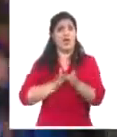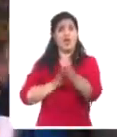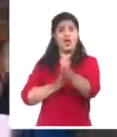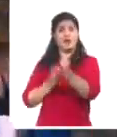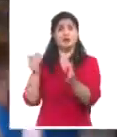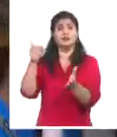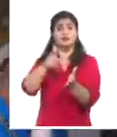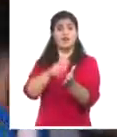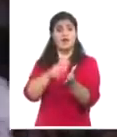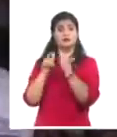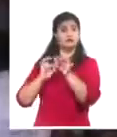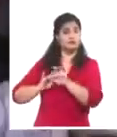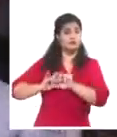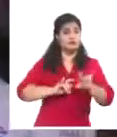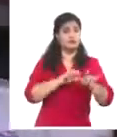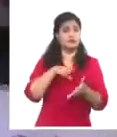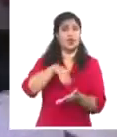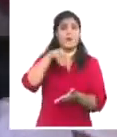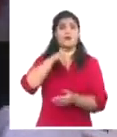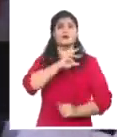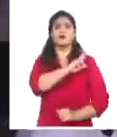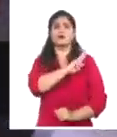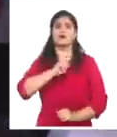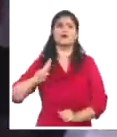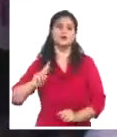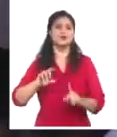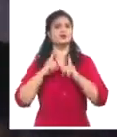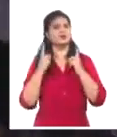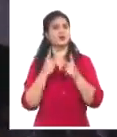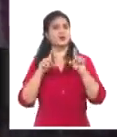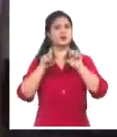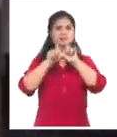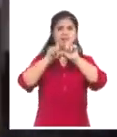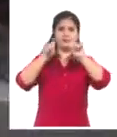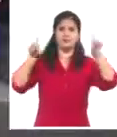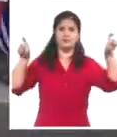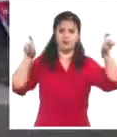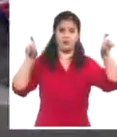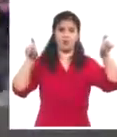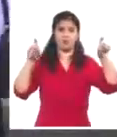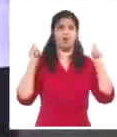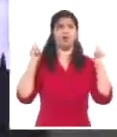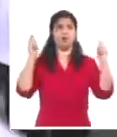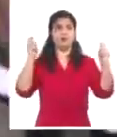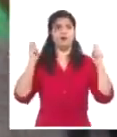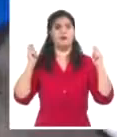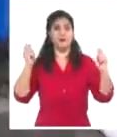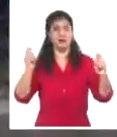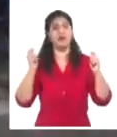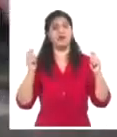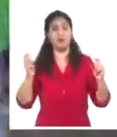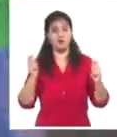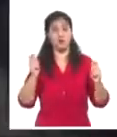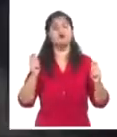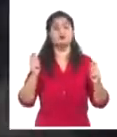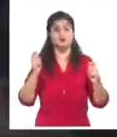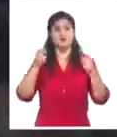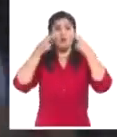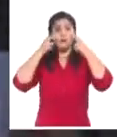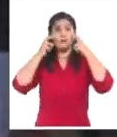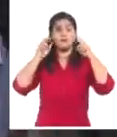Revolución. En los bloques, expresiones de apoyo a las medidas y estrategias implementadas por el gobierno cubano para